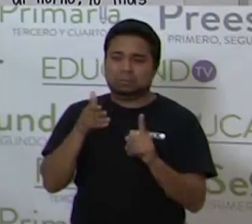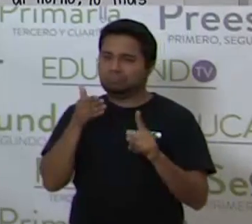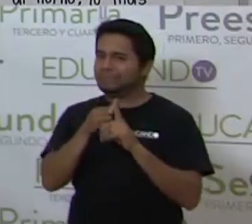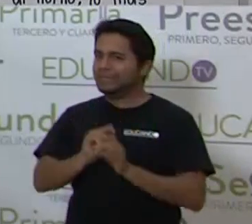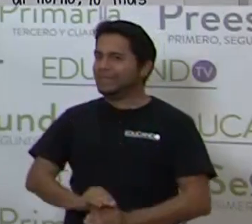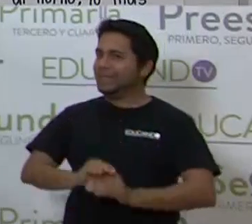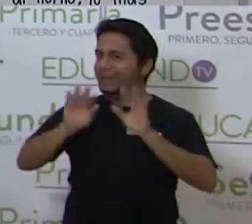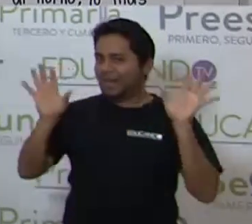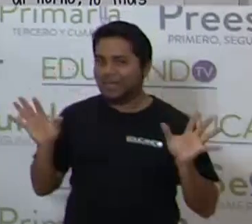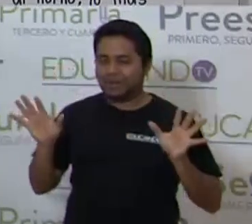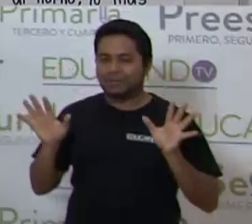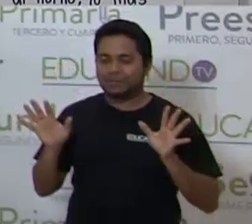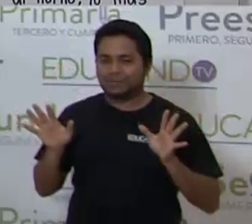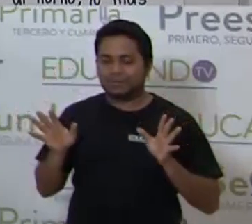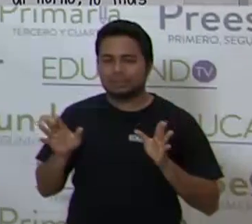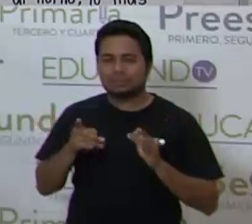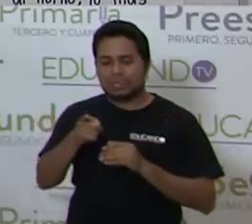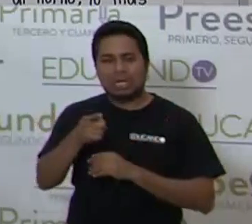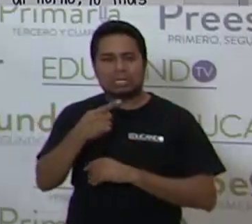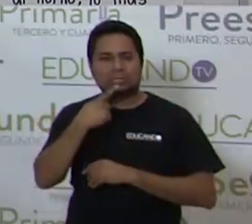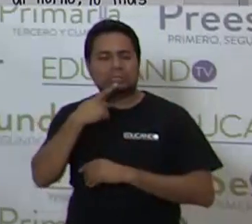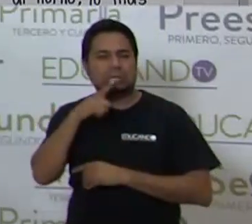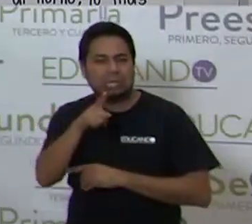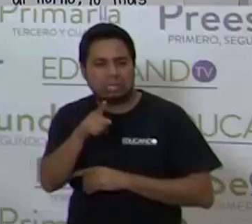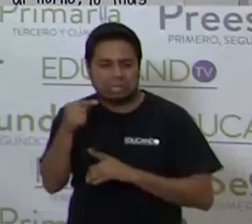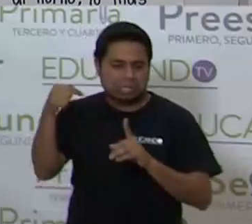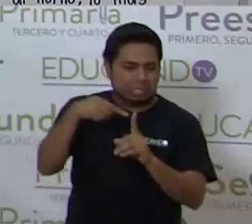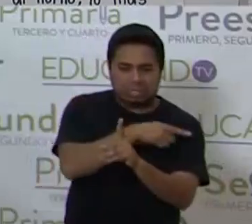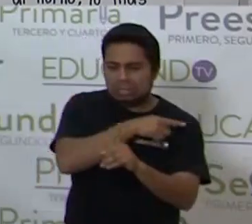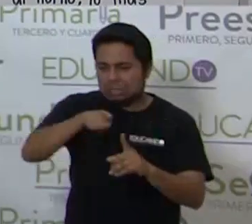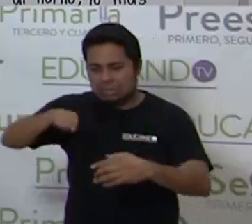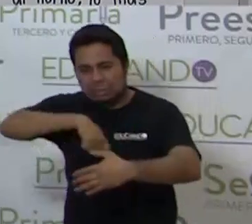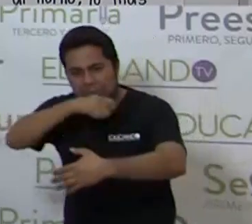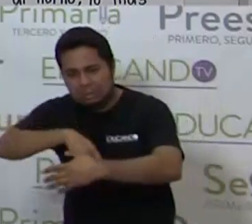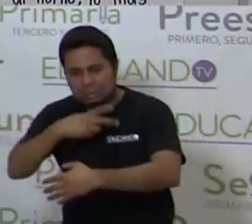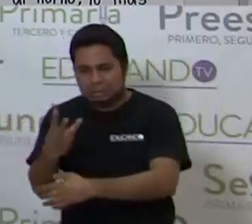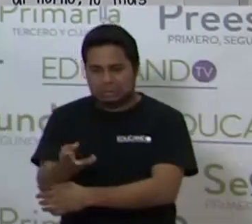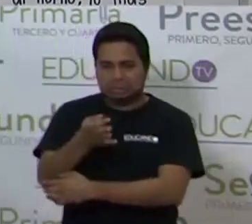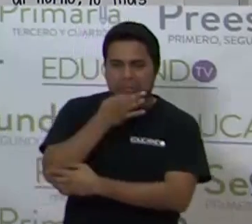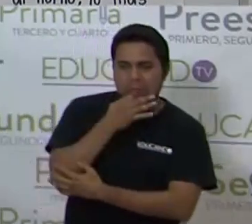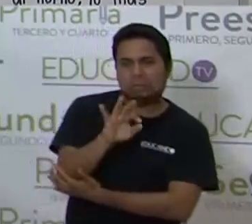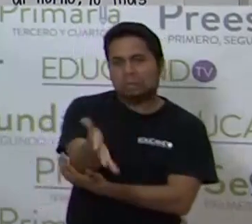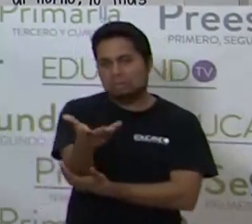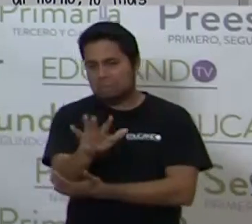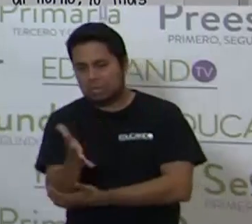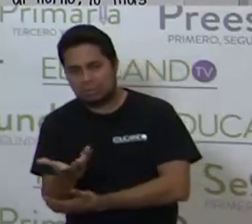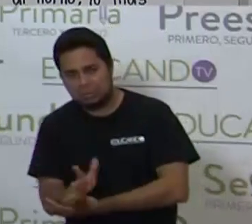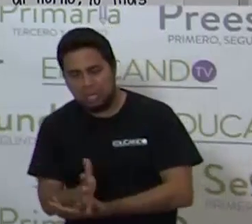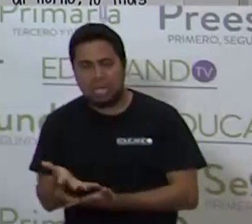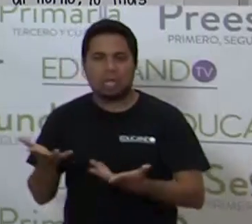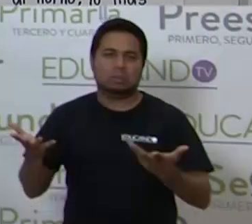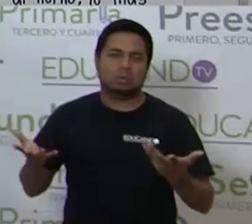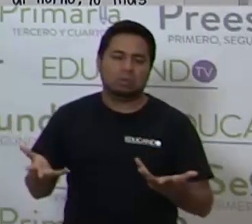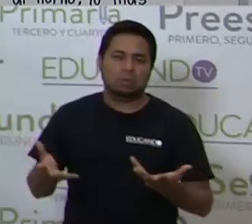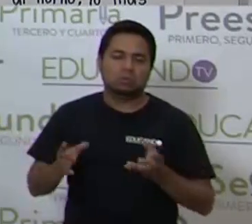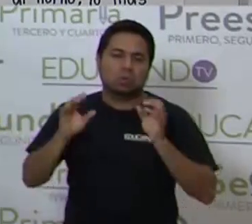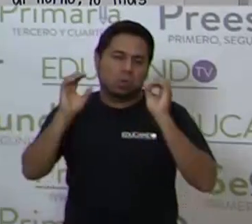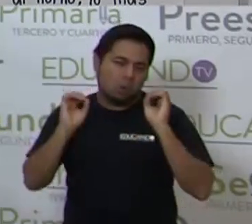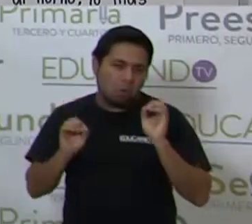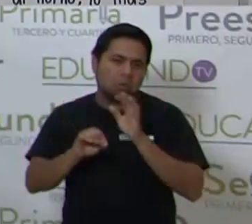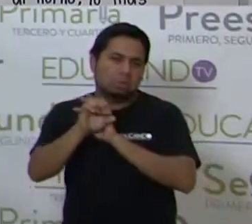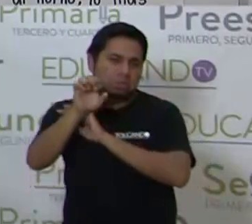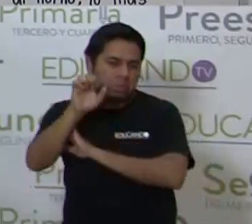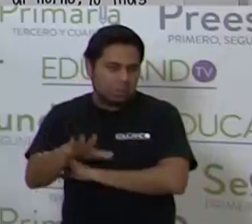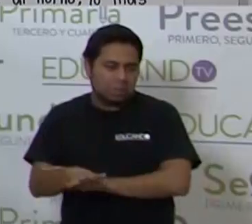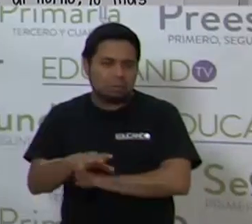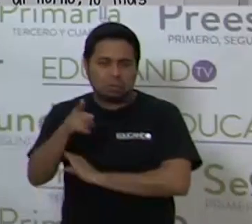clara. Ahí no te está diciendo, bates durante 3 minutos aproximadamente, o